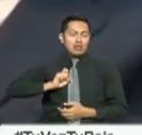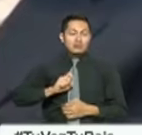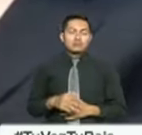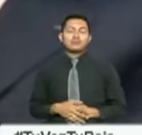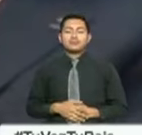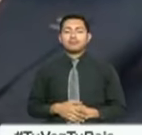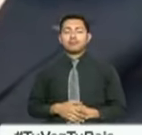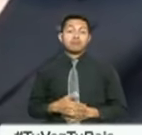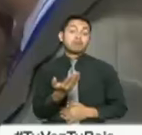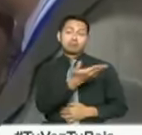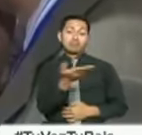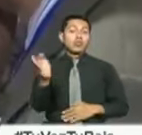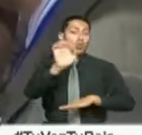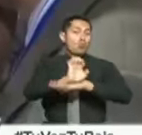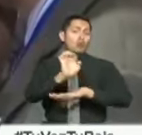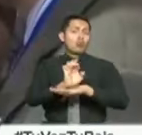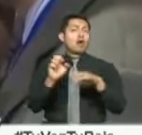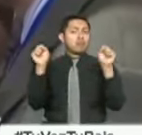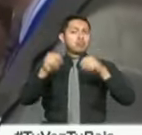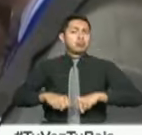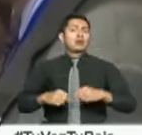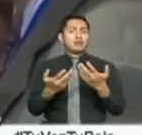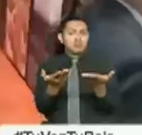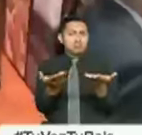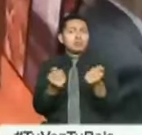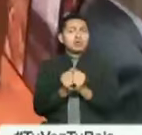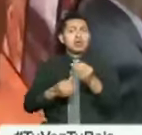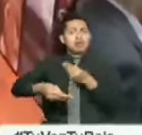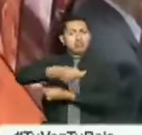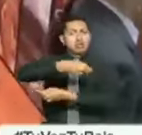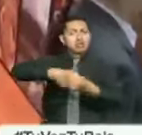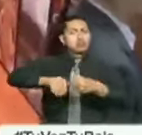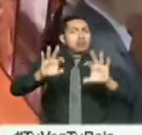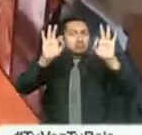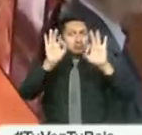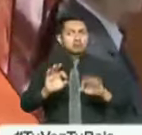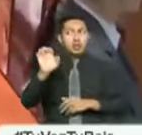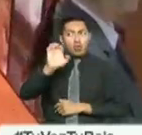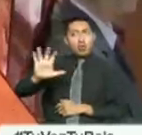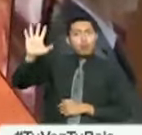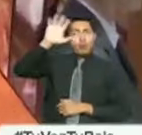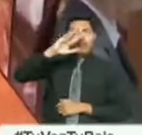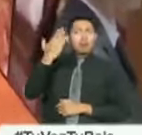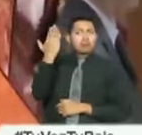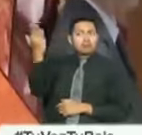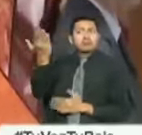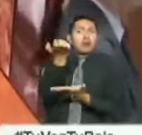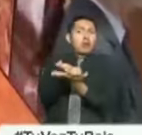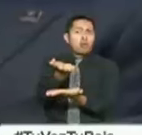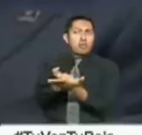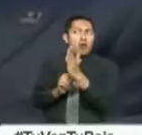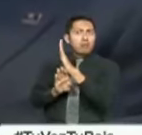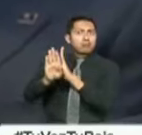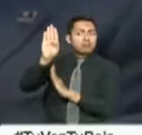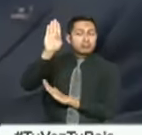habitantes con una gran capacidad adquisitiva. Del lado ecuatoriano, la posibilidad de recibir transferencia